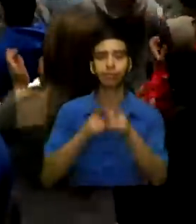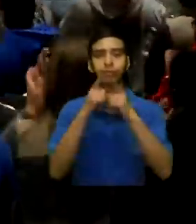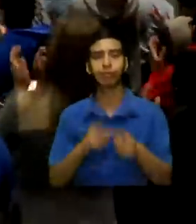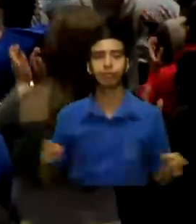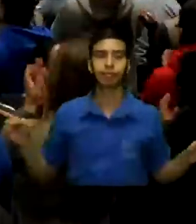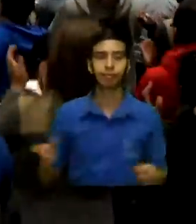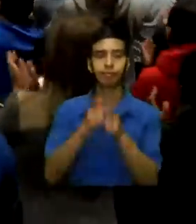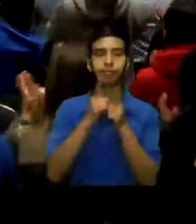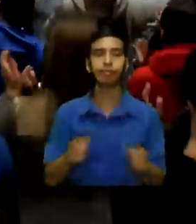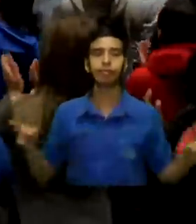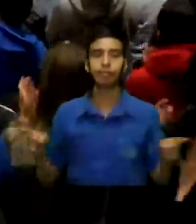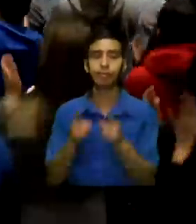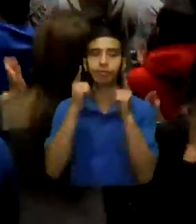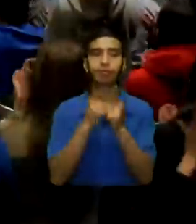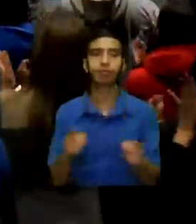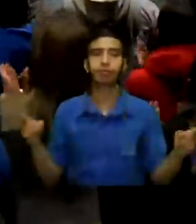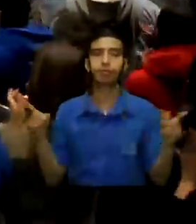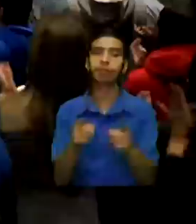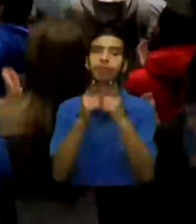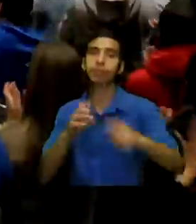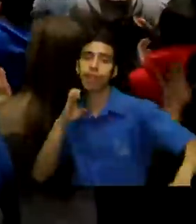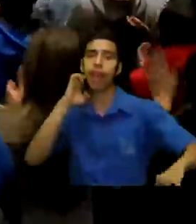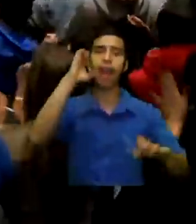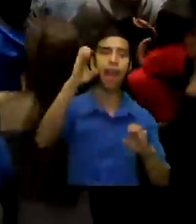gritar. Poderoso.